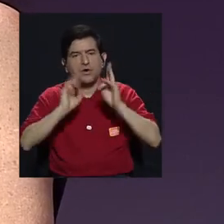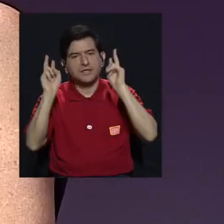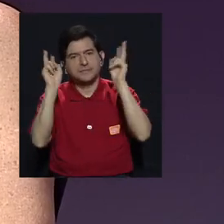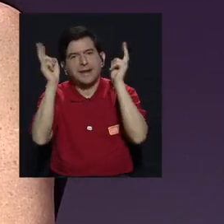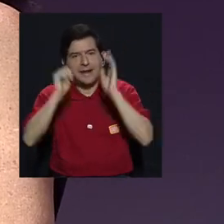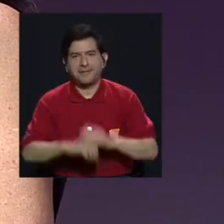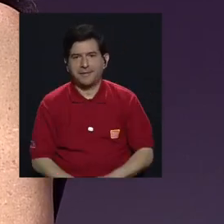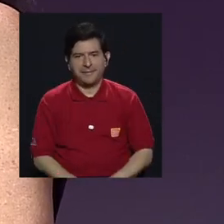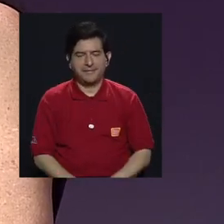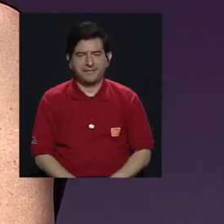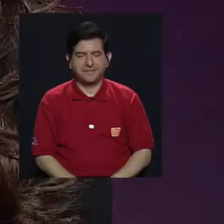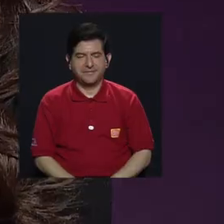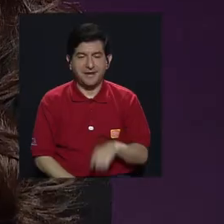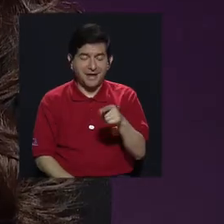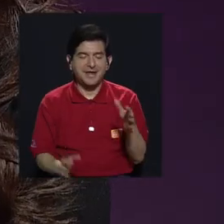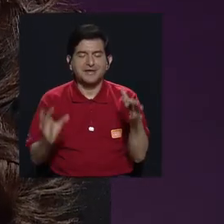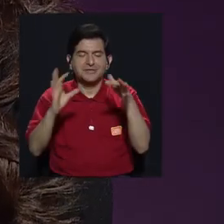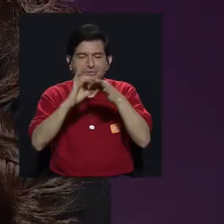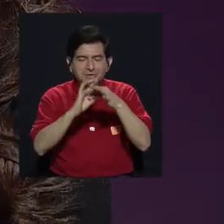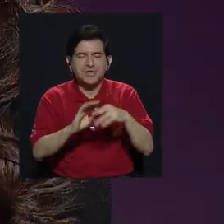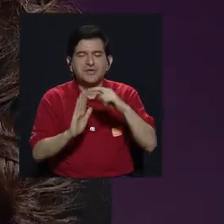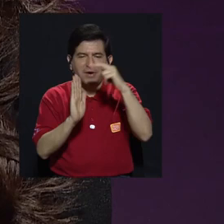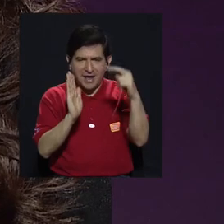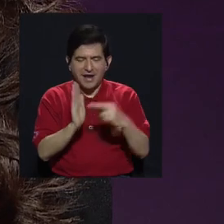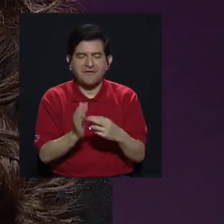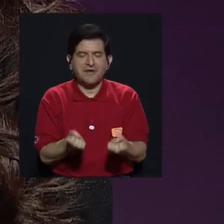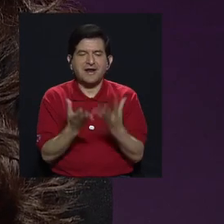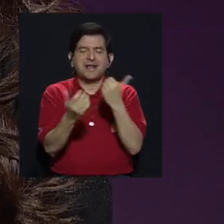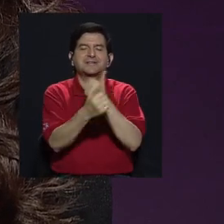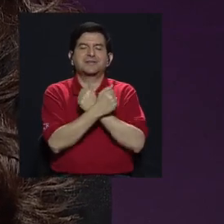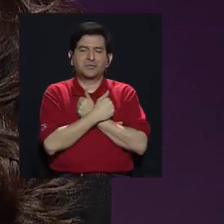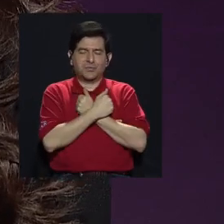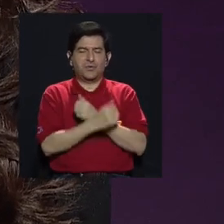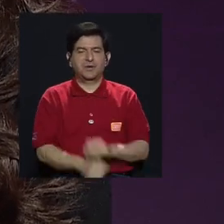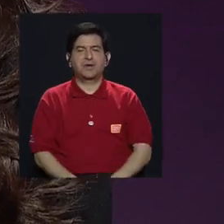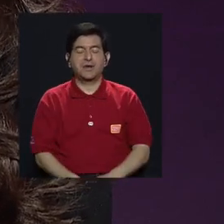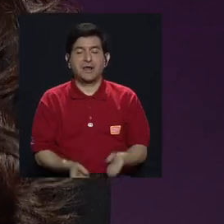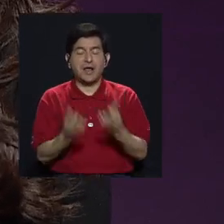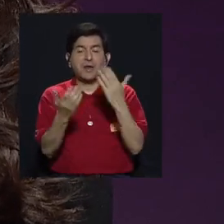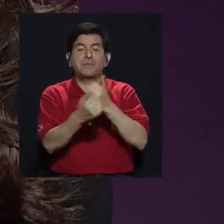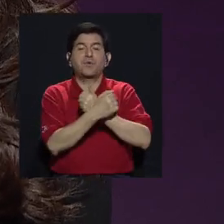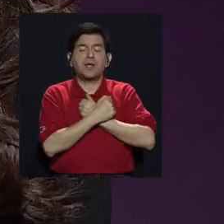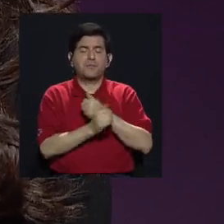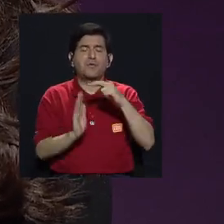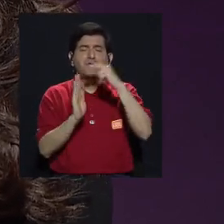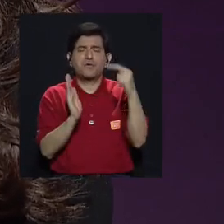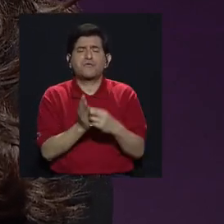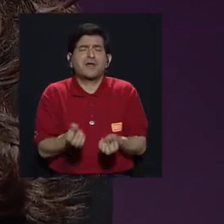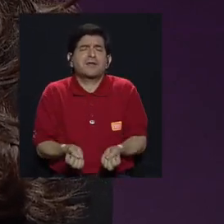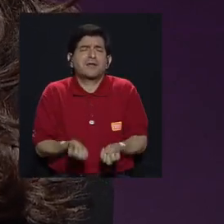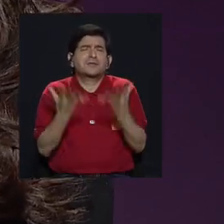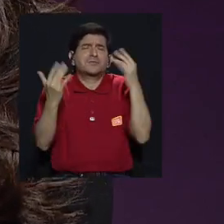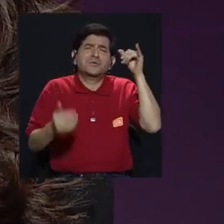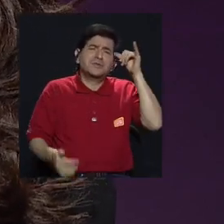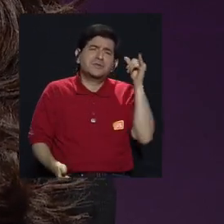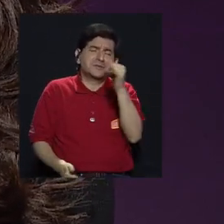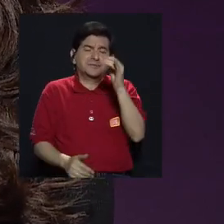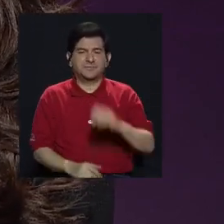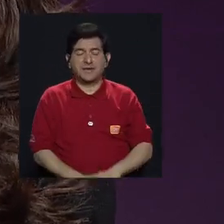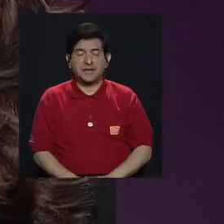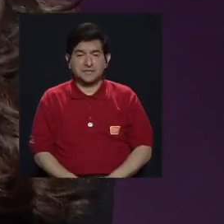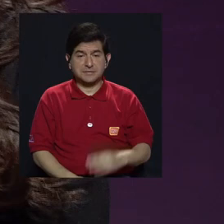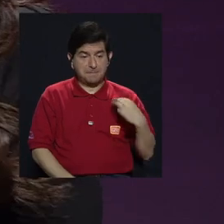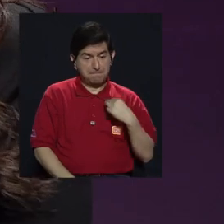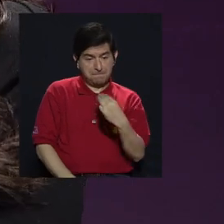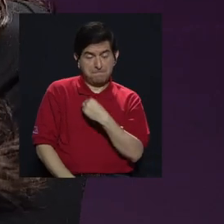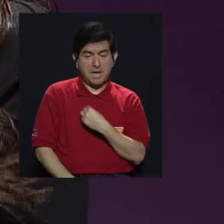tema. No nos alcanza tan poquito. Y eso tiene que ver con las reglas, sí, del poliamor también. Sí. Por ejemplo, el poliamor tiene reglas infinitas. Si los miembros de la